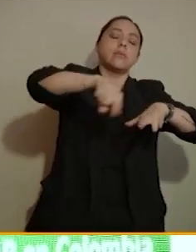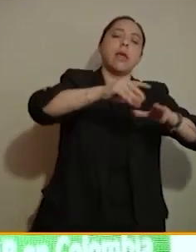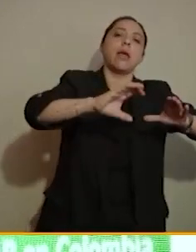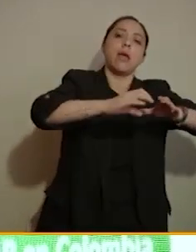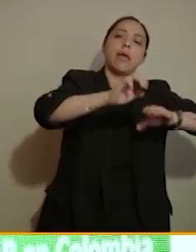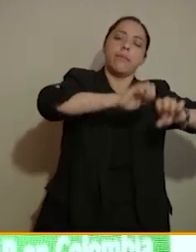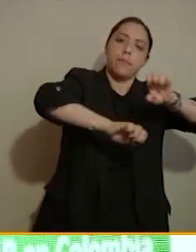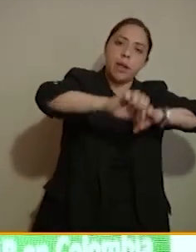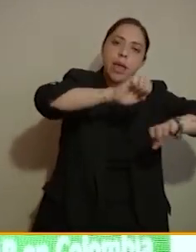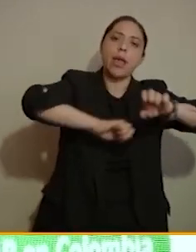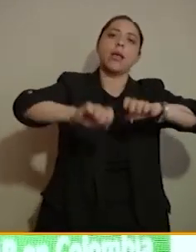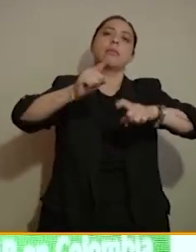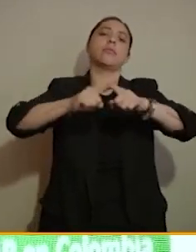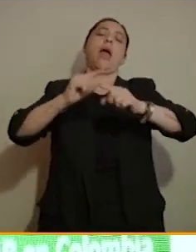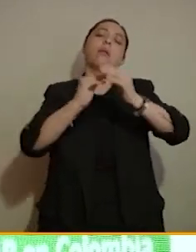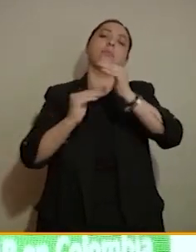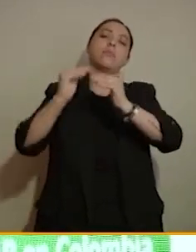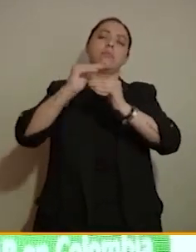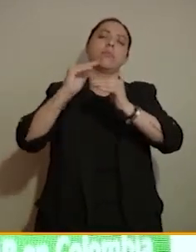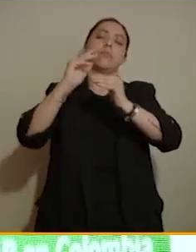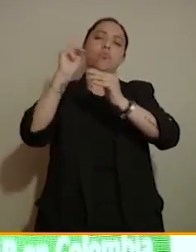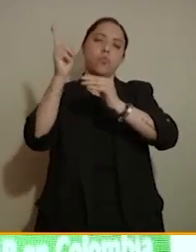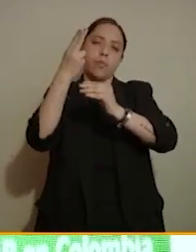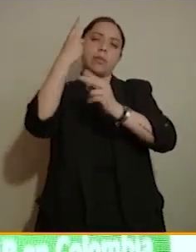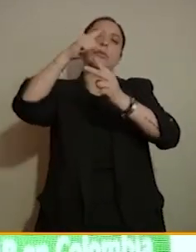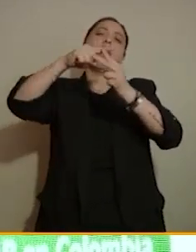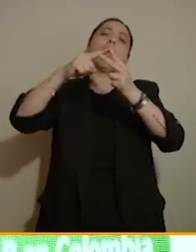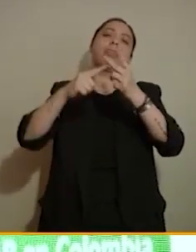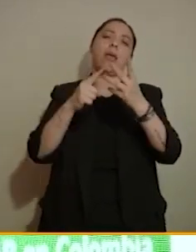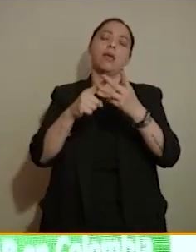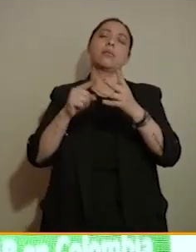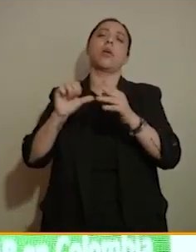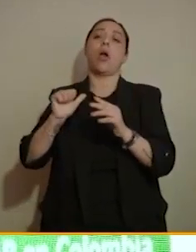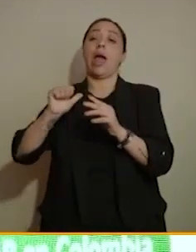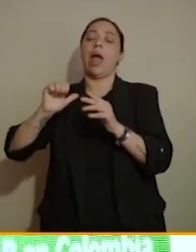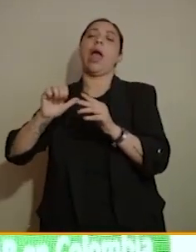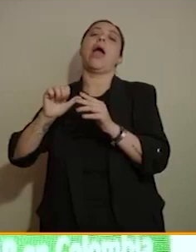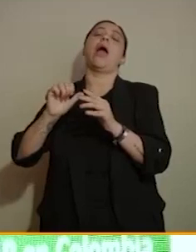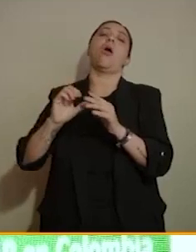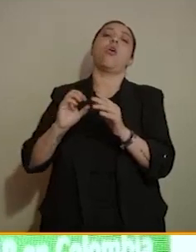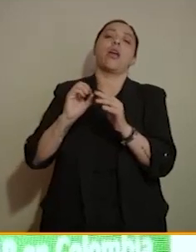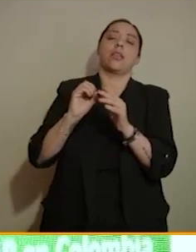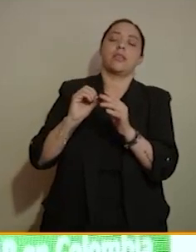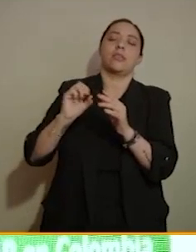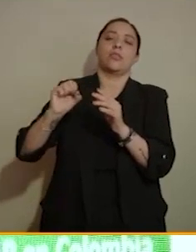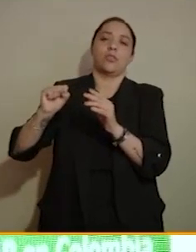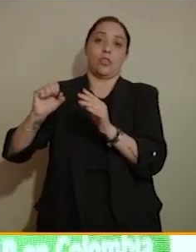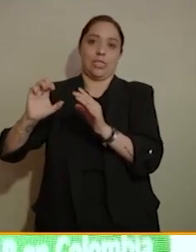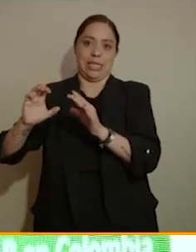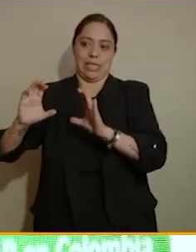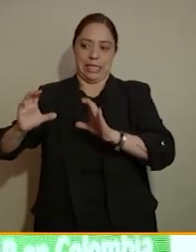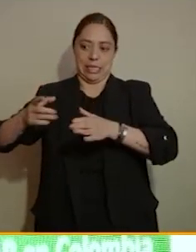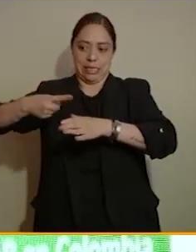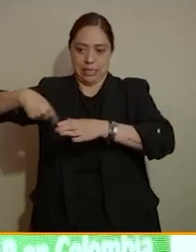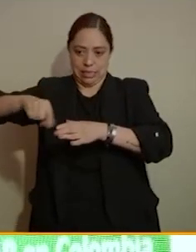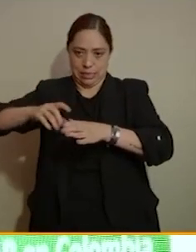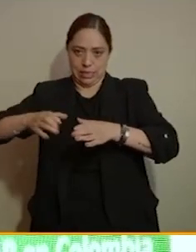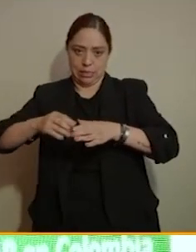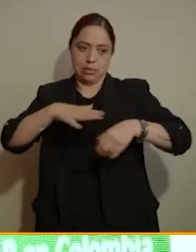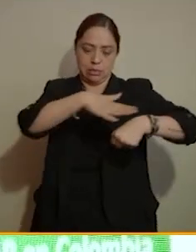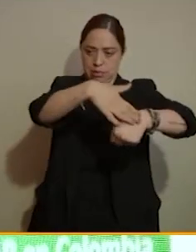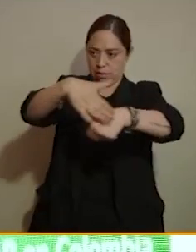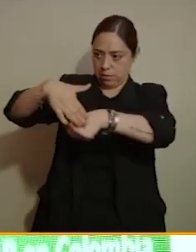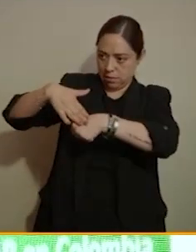la academia, organizaciones de la sociedad civil, para ver cómo se podía robustecer la política nacional de empresas y